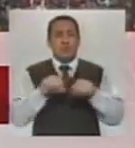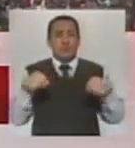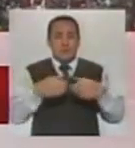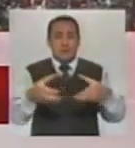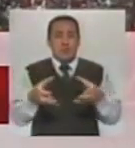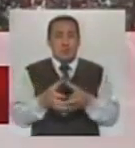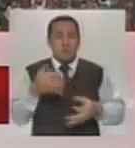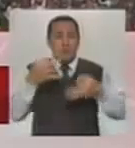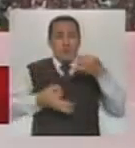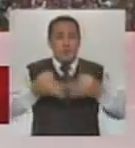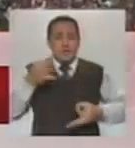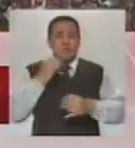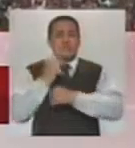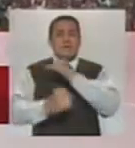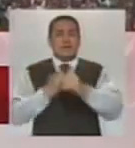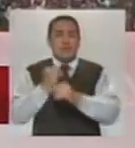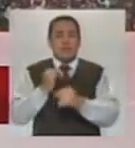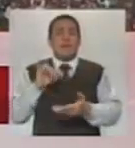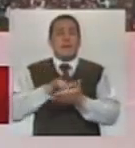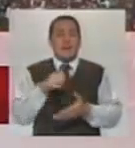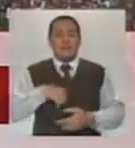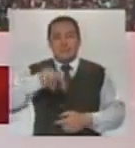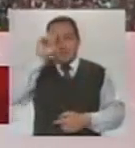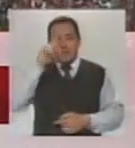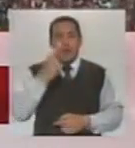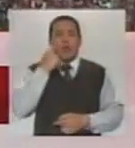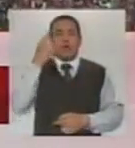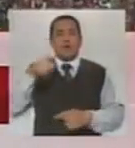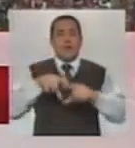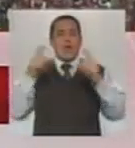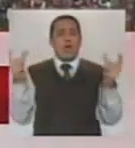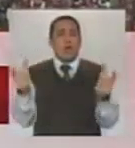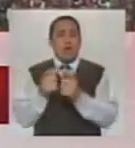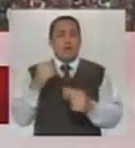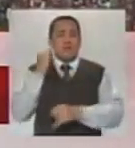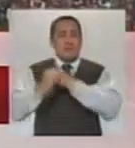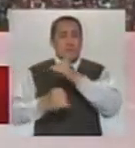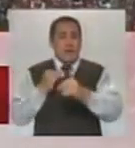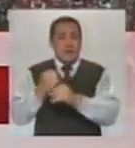jurídico internacional en el cual el Perú reconoce la Corte Interamericana de Derechos Humanos.